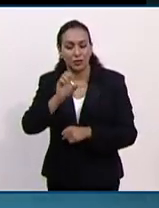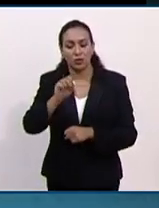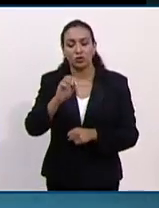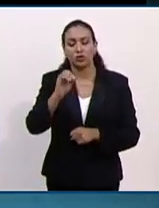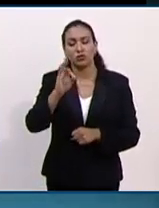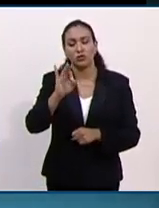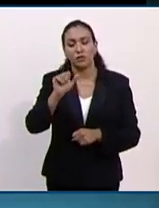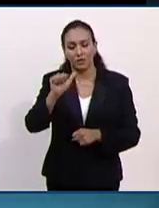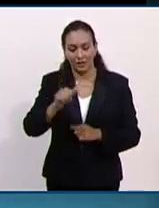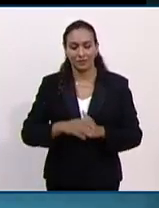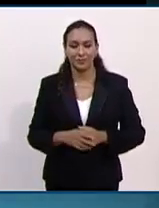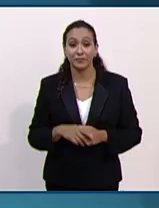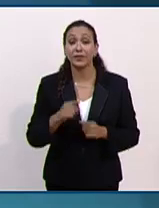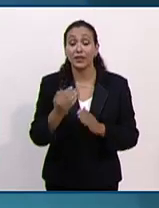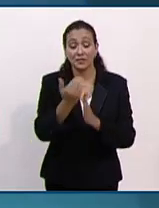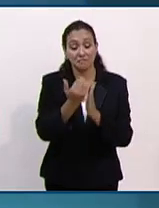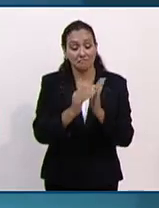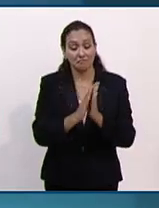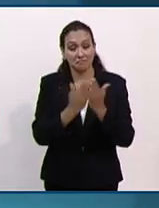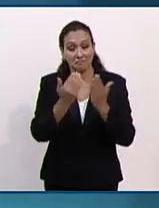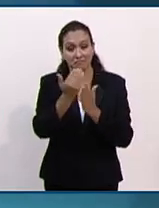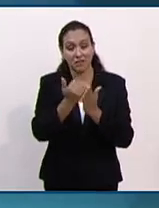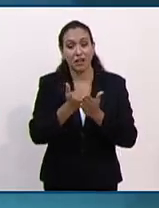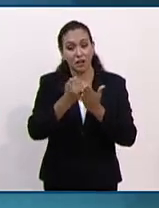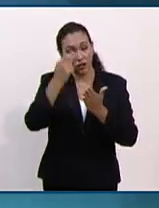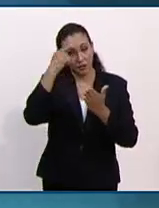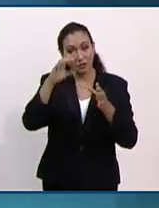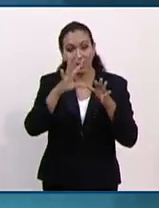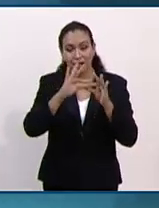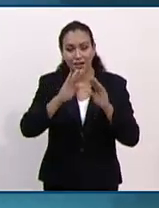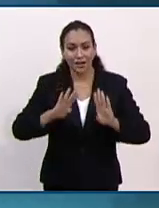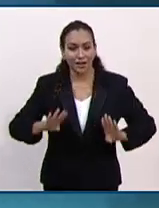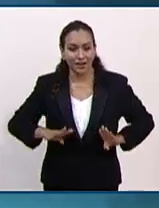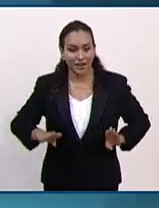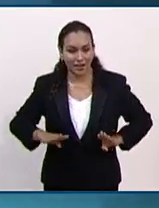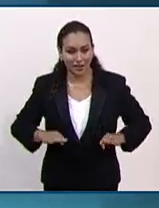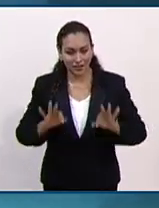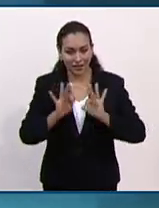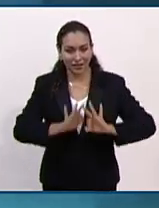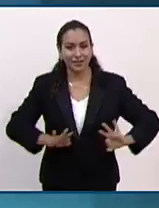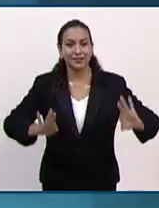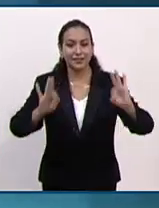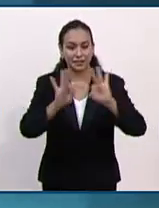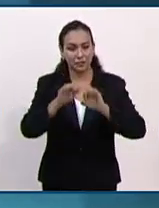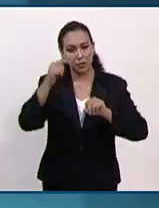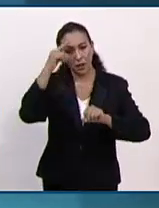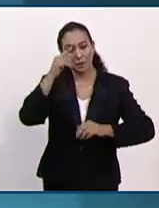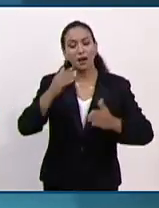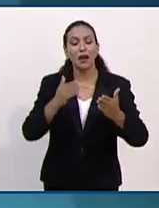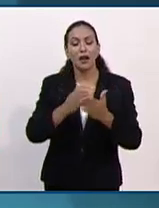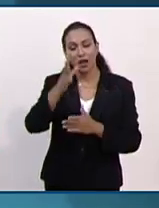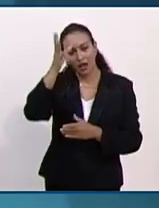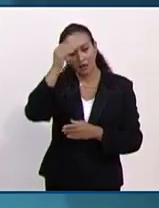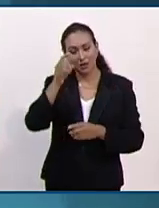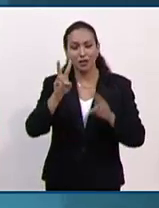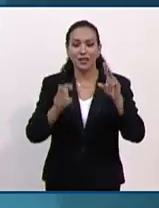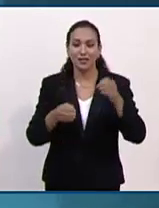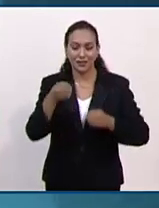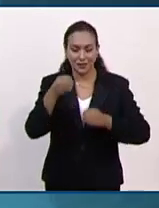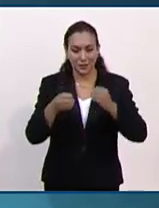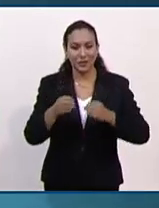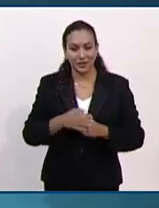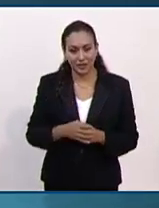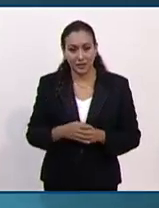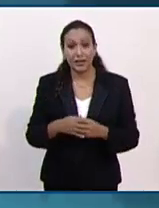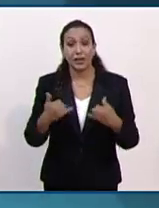Cobo Telles. Es una guía que delinea las características y principios rectores útiles para adentrarse en el estudio de este sistema